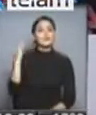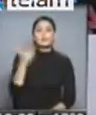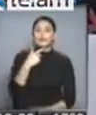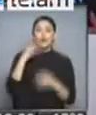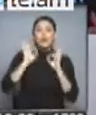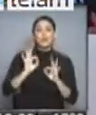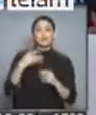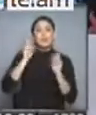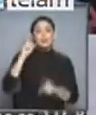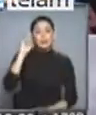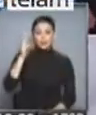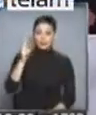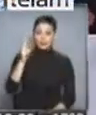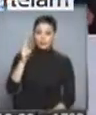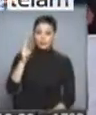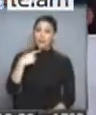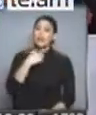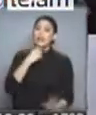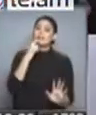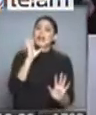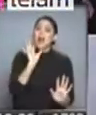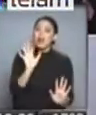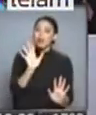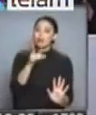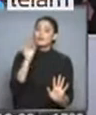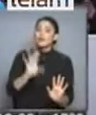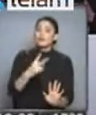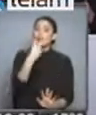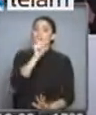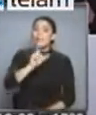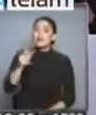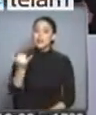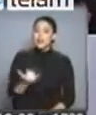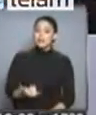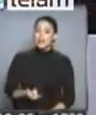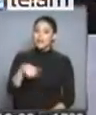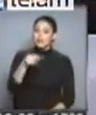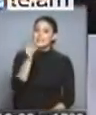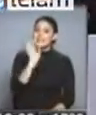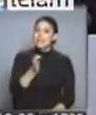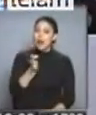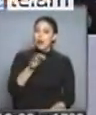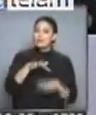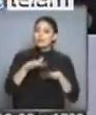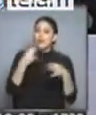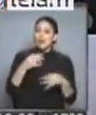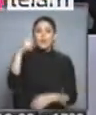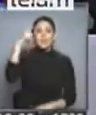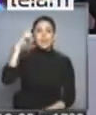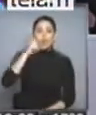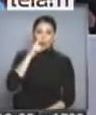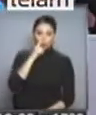letras y con todo el respeto. Porque quiero decir algo, hay solo dos personas que saben qué ocurrió el 10 de